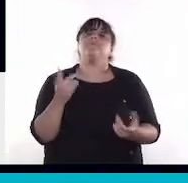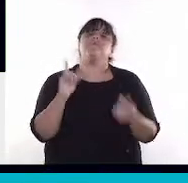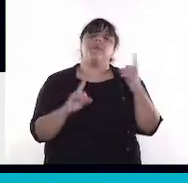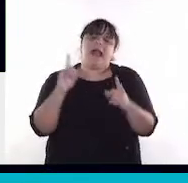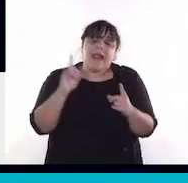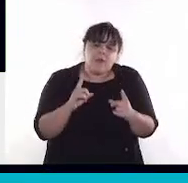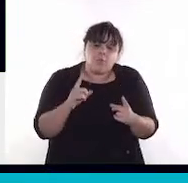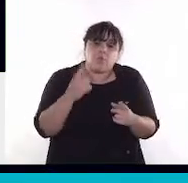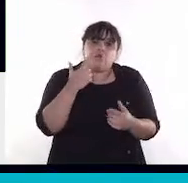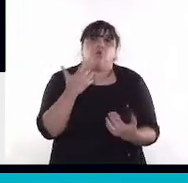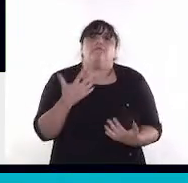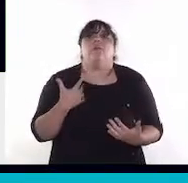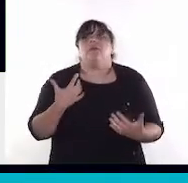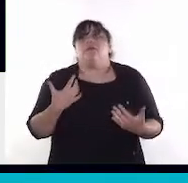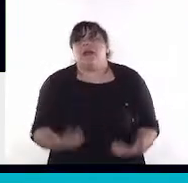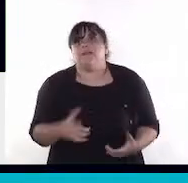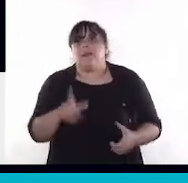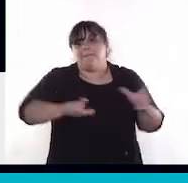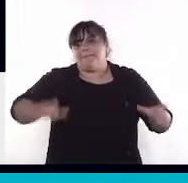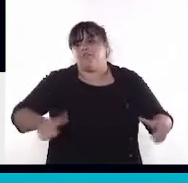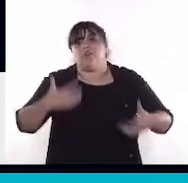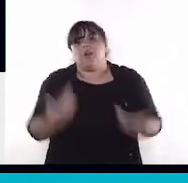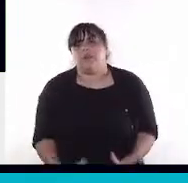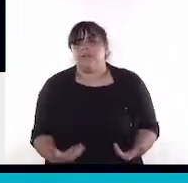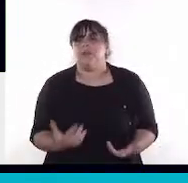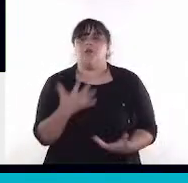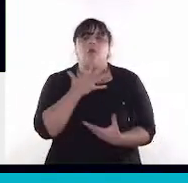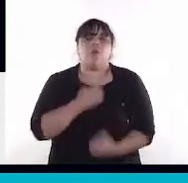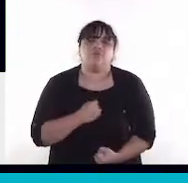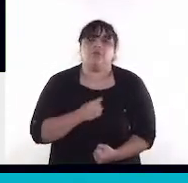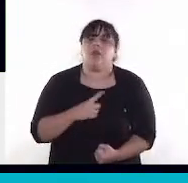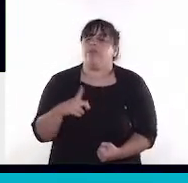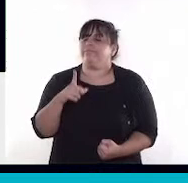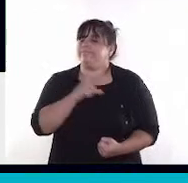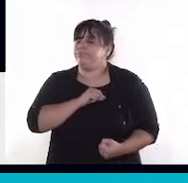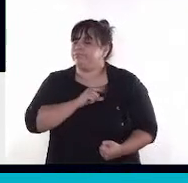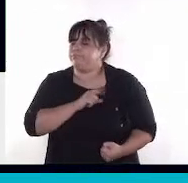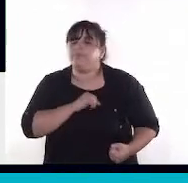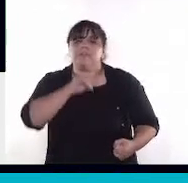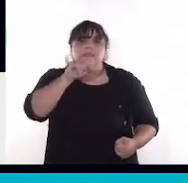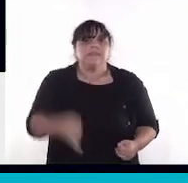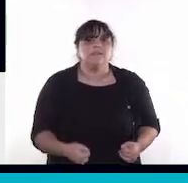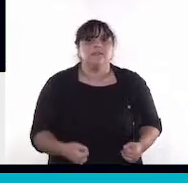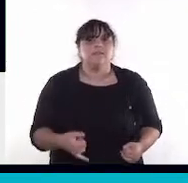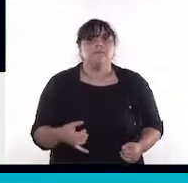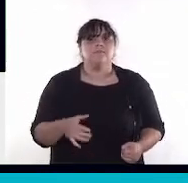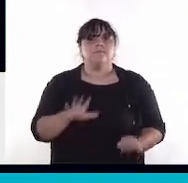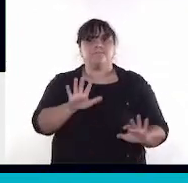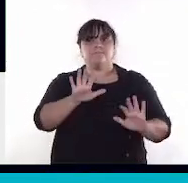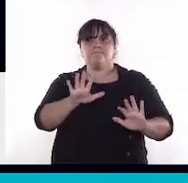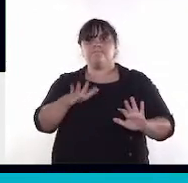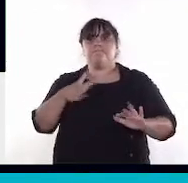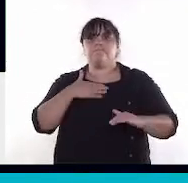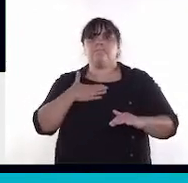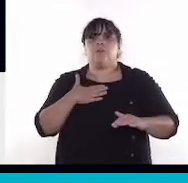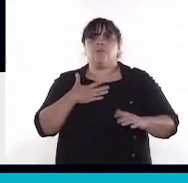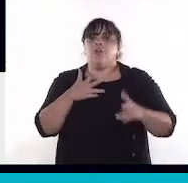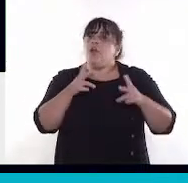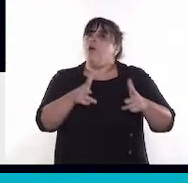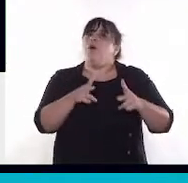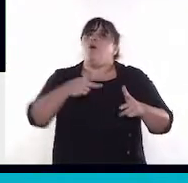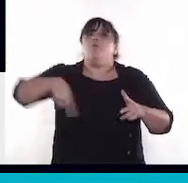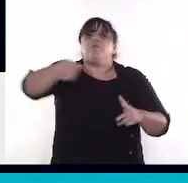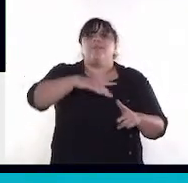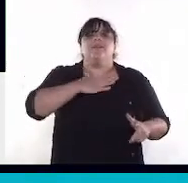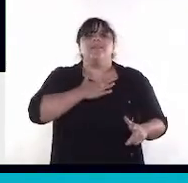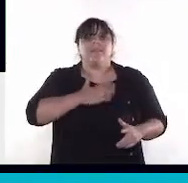supuesto están cansados, angustiados, dolidos? Pero yo les digo que se queden